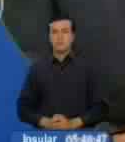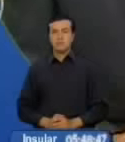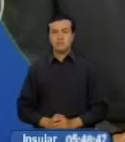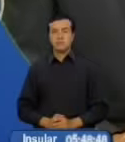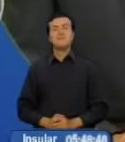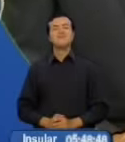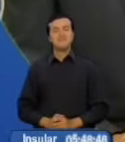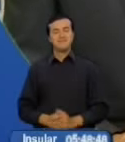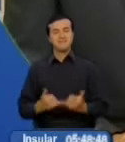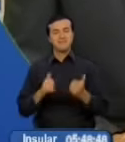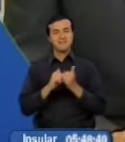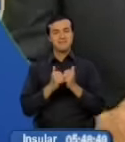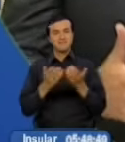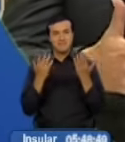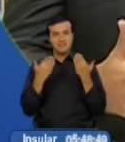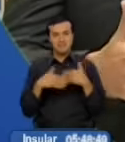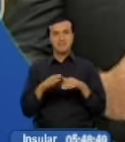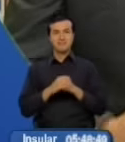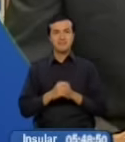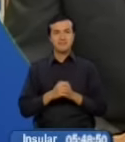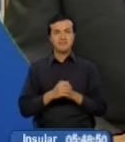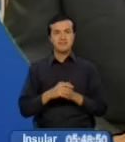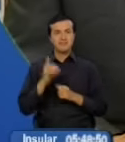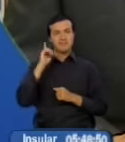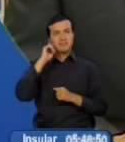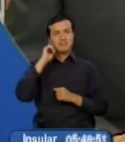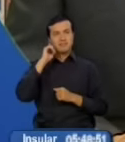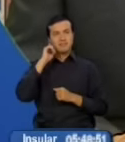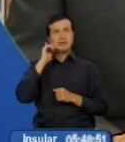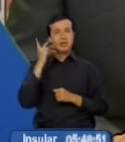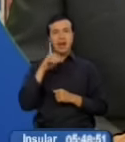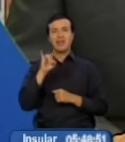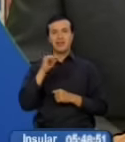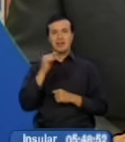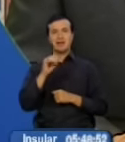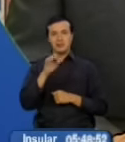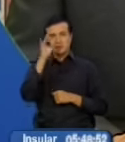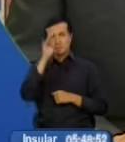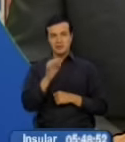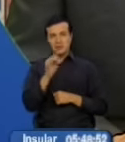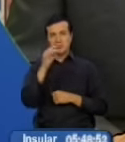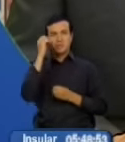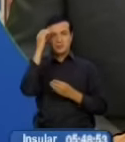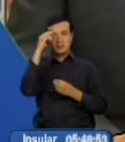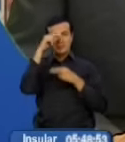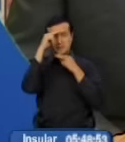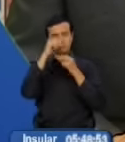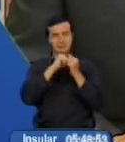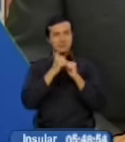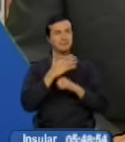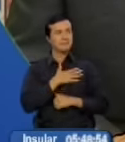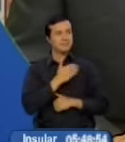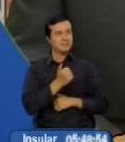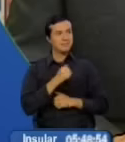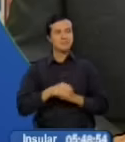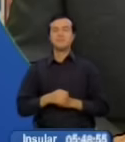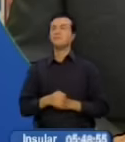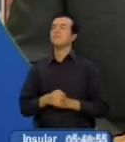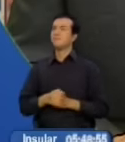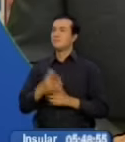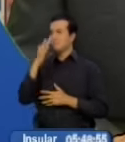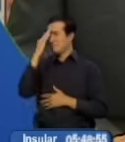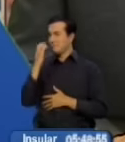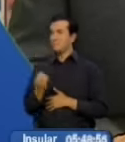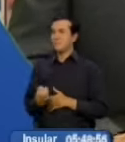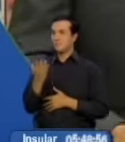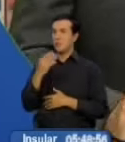Ya es momento de los deportes. Me confirman que está mi compañero David Lucero listo para las actualizaciones. ¿Qué tal, David? Hola, Abraham, ¿cómo estás? Muy buenos